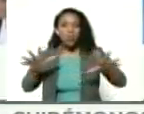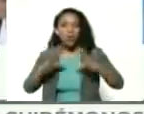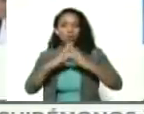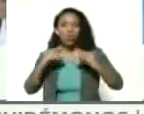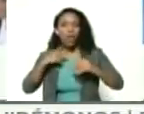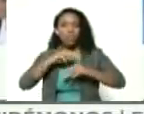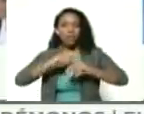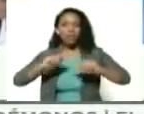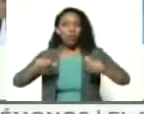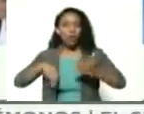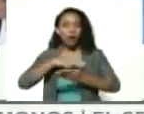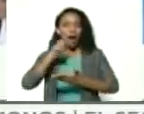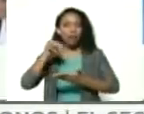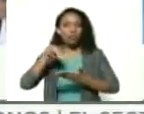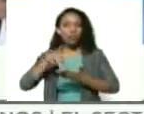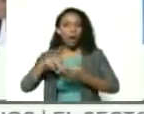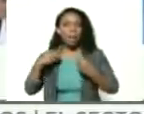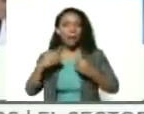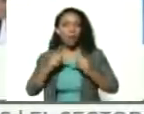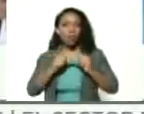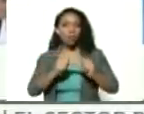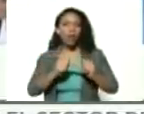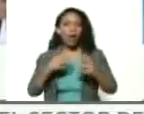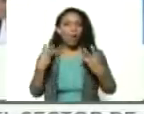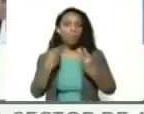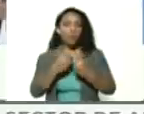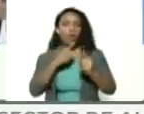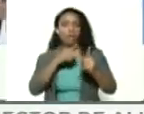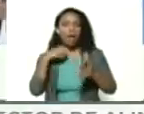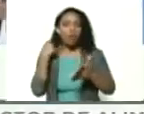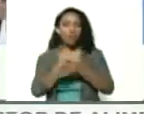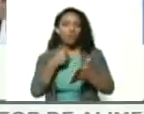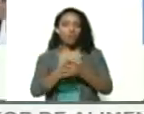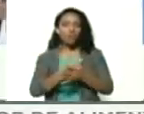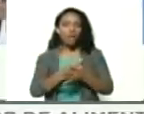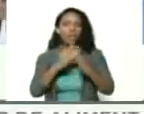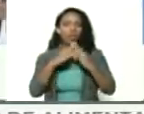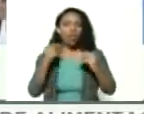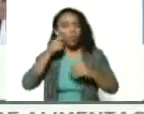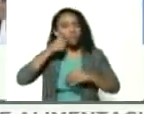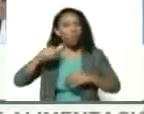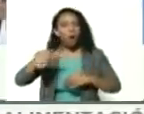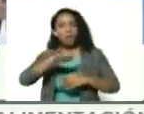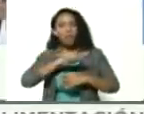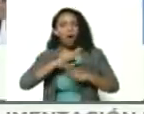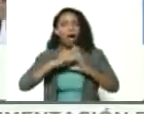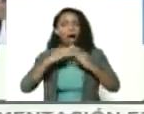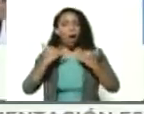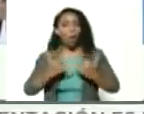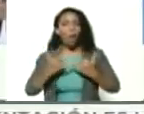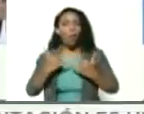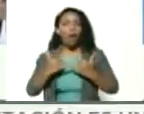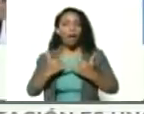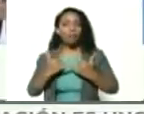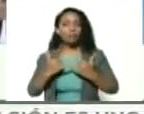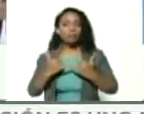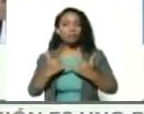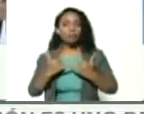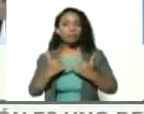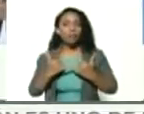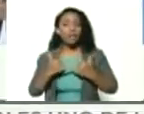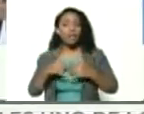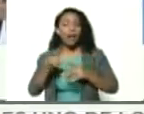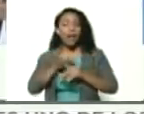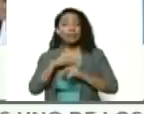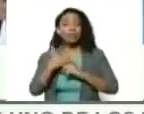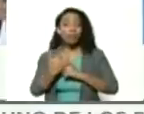el territorio nacional para seguir acompañando esta lucha, la lucha de todo el pueblo, ahora desde la